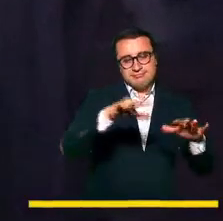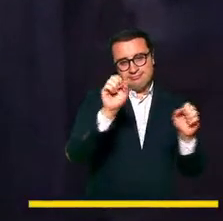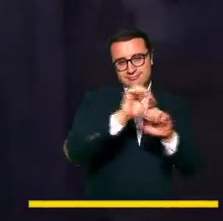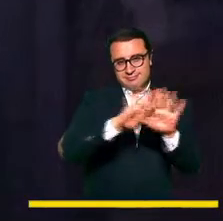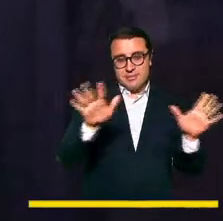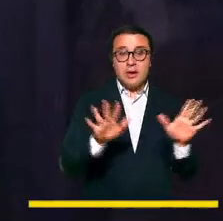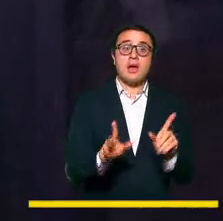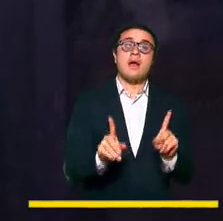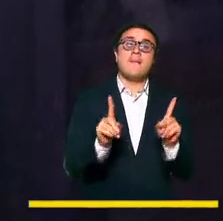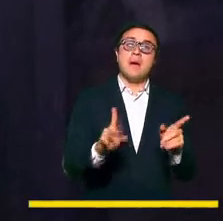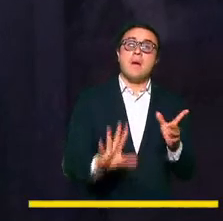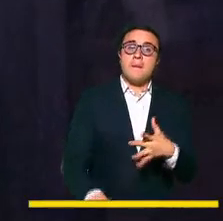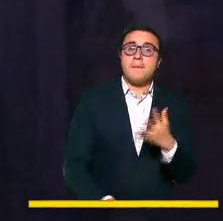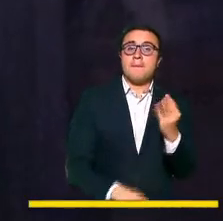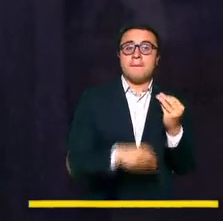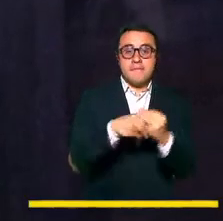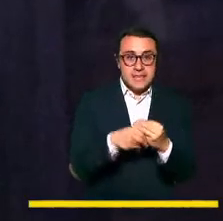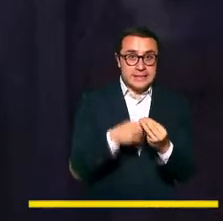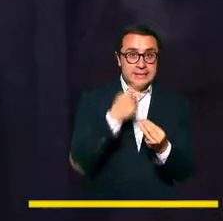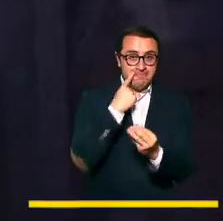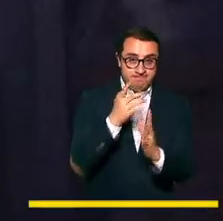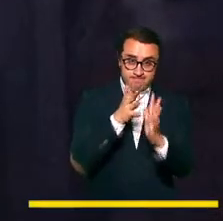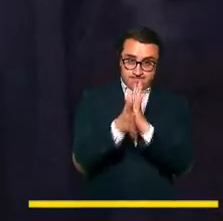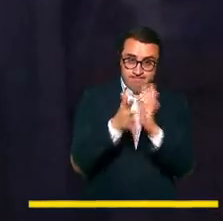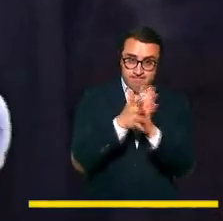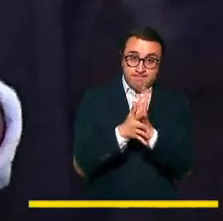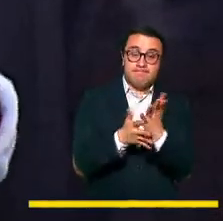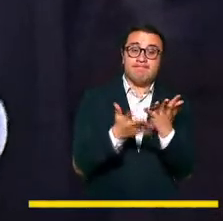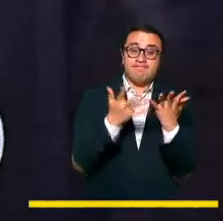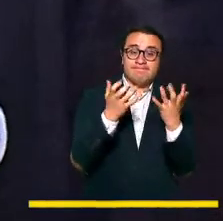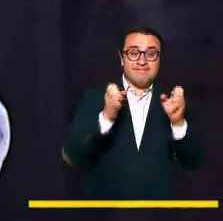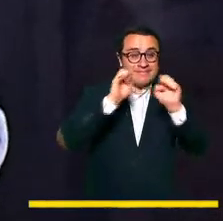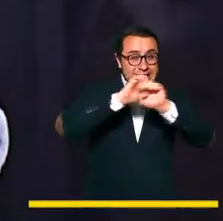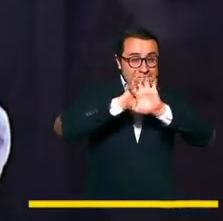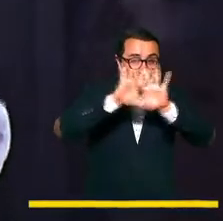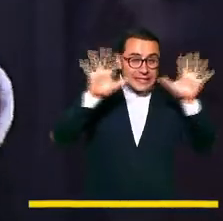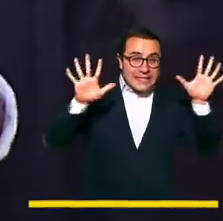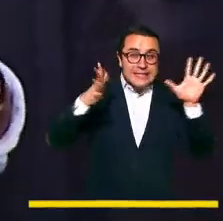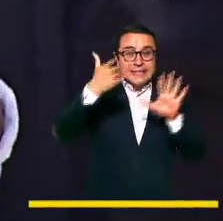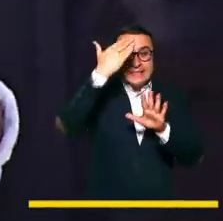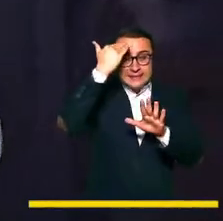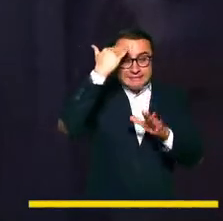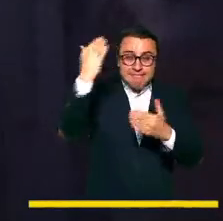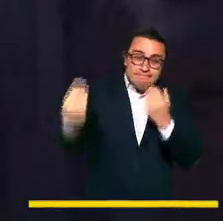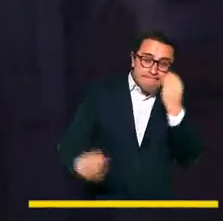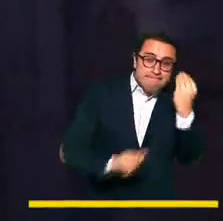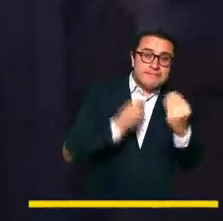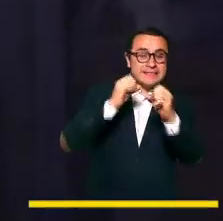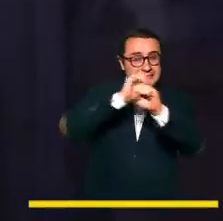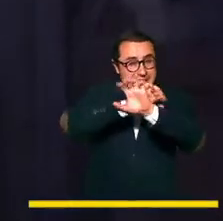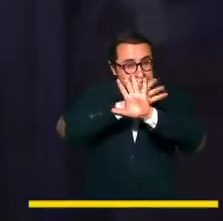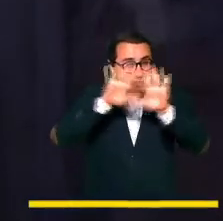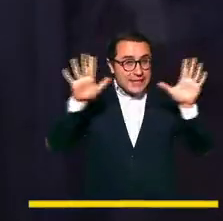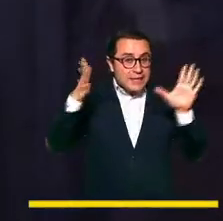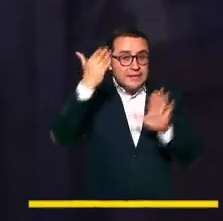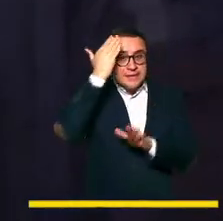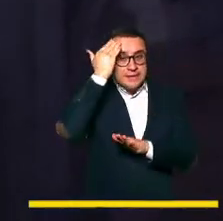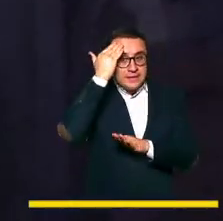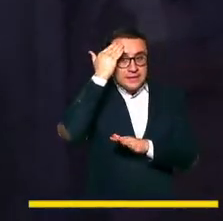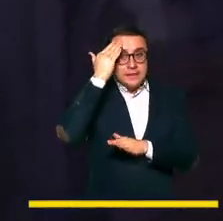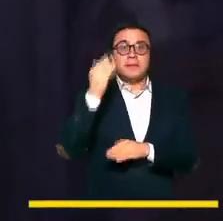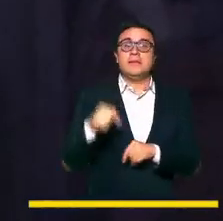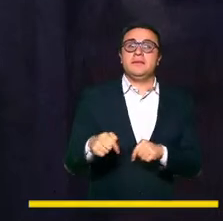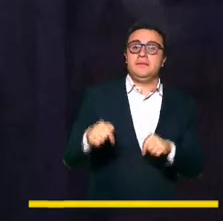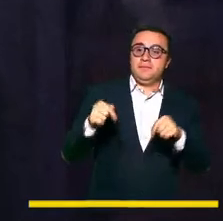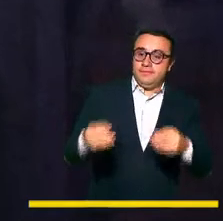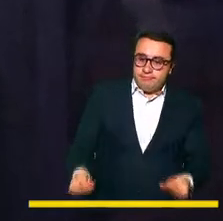Si adicionalmente a eso, a esa claridad de saber qué hay que hacer, le entregáramos